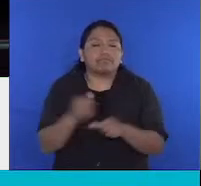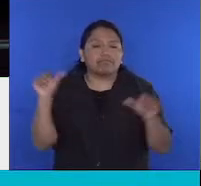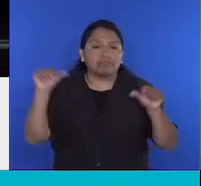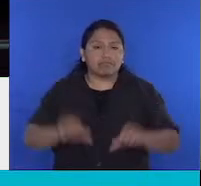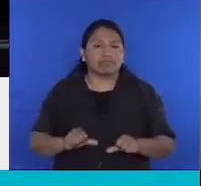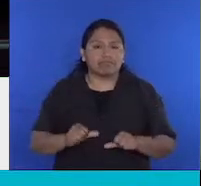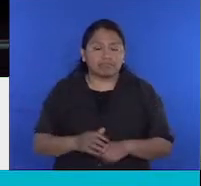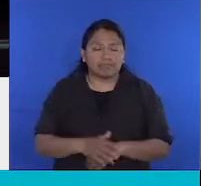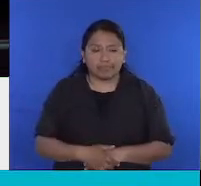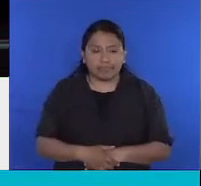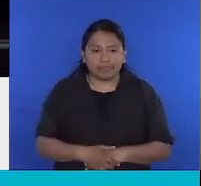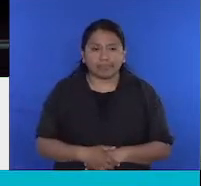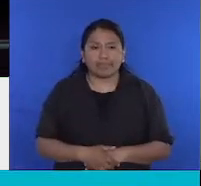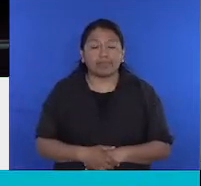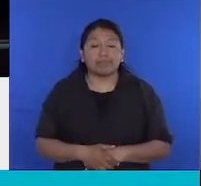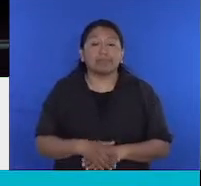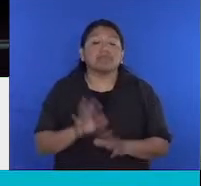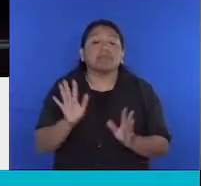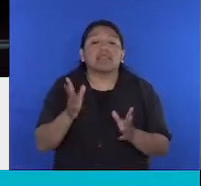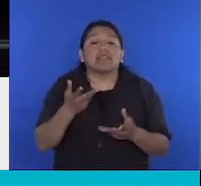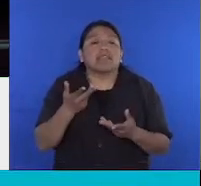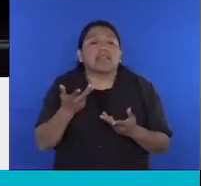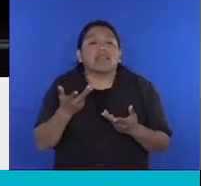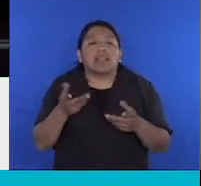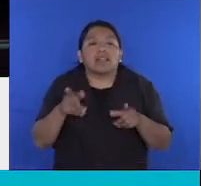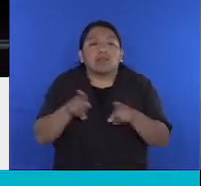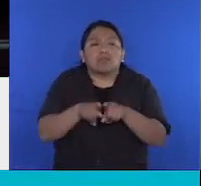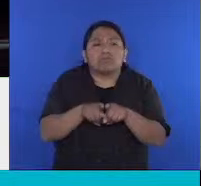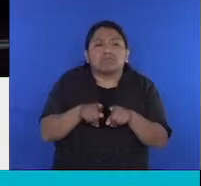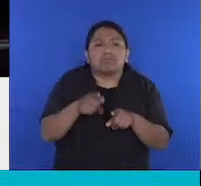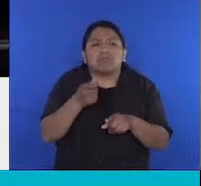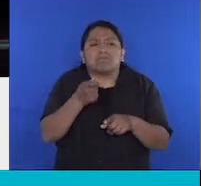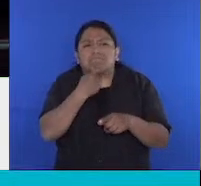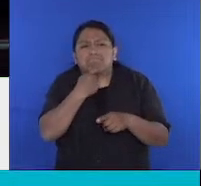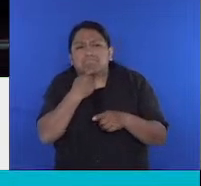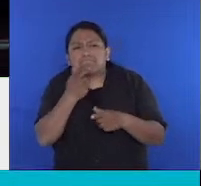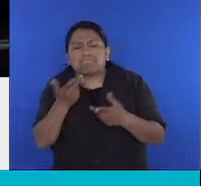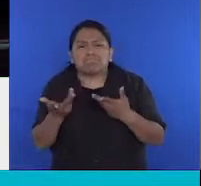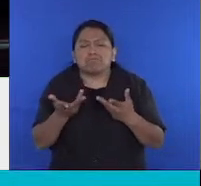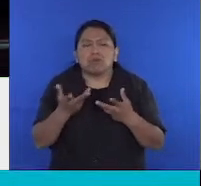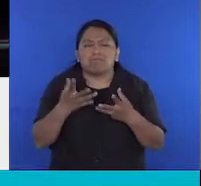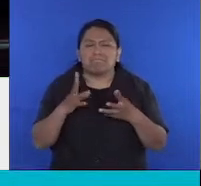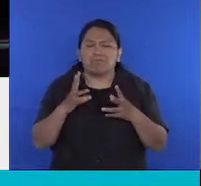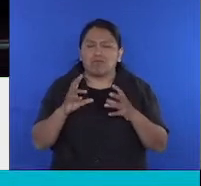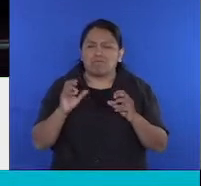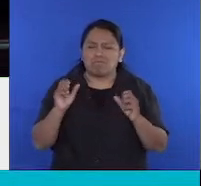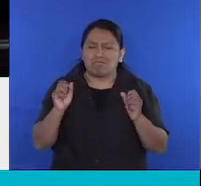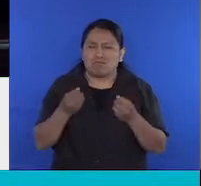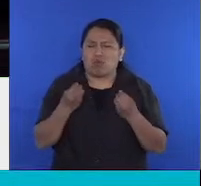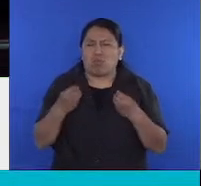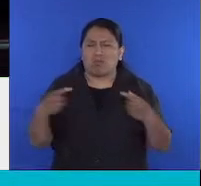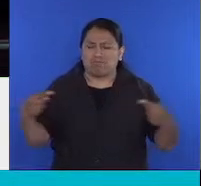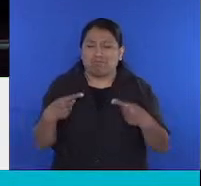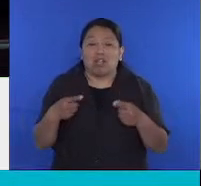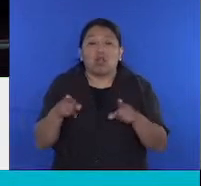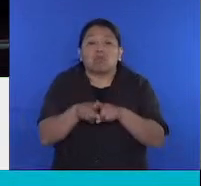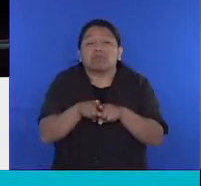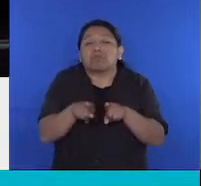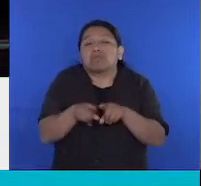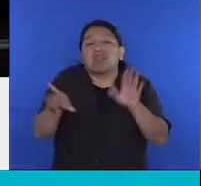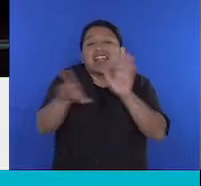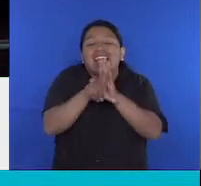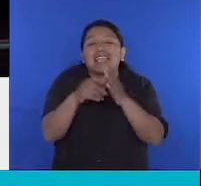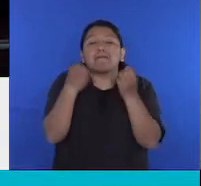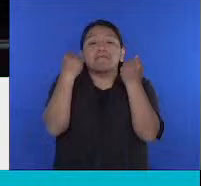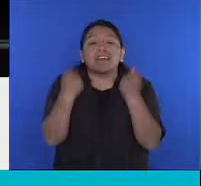se manifiesta en algunos casos de manera grotesca esa grieta. La propia ley de bases que